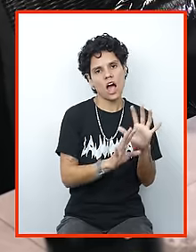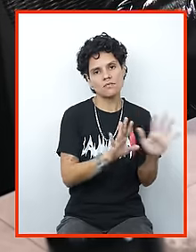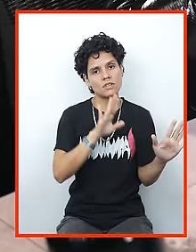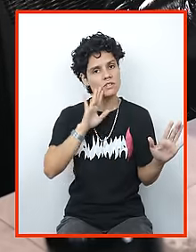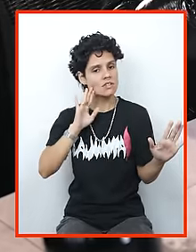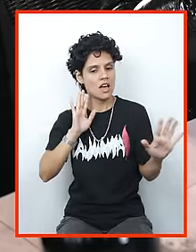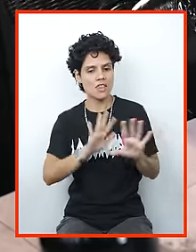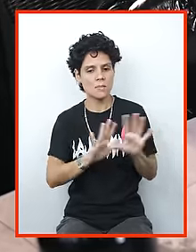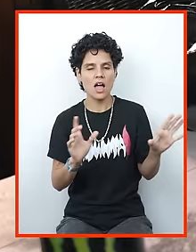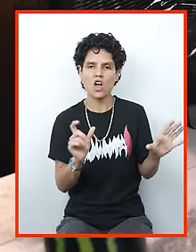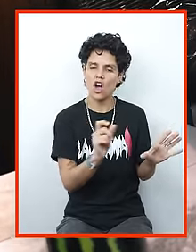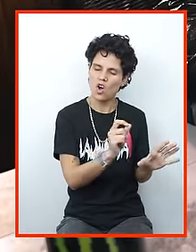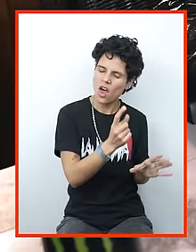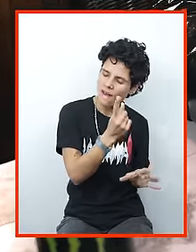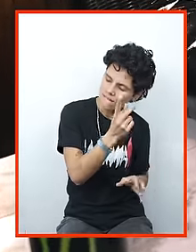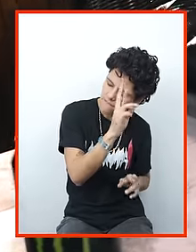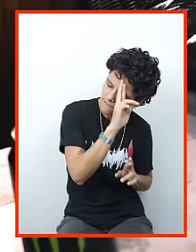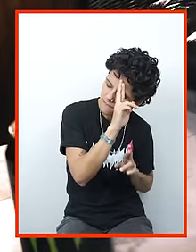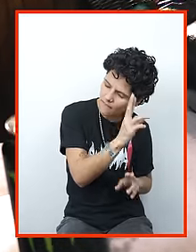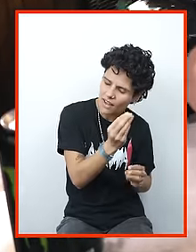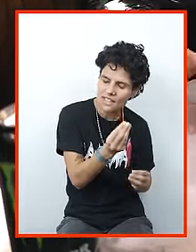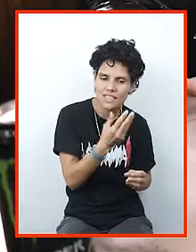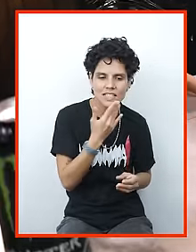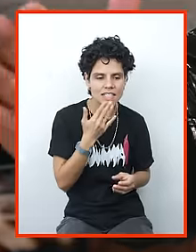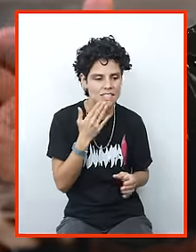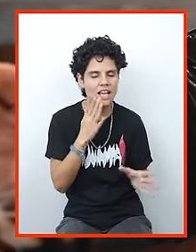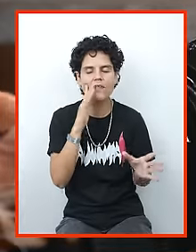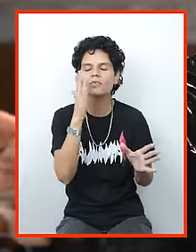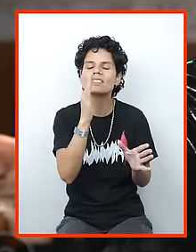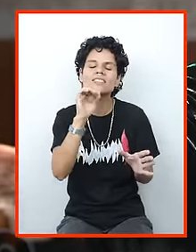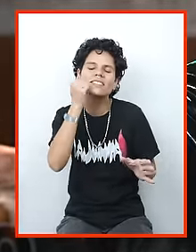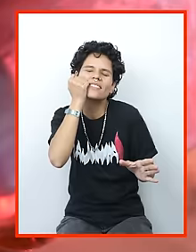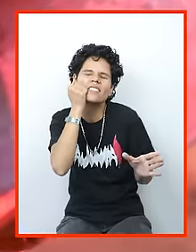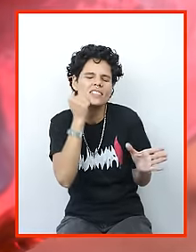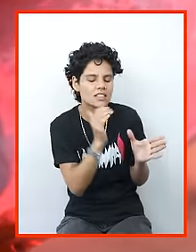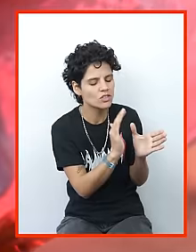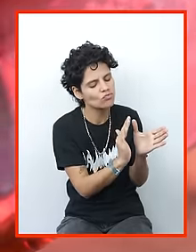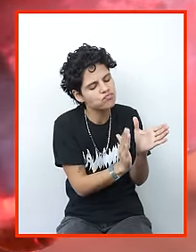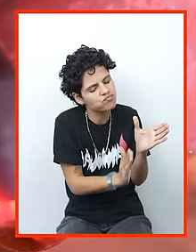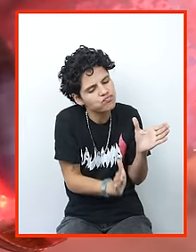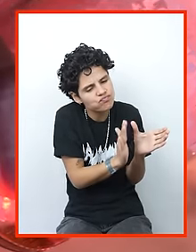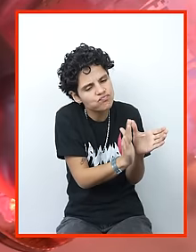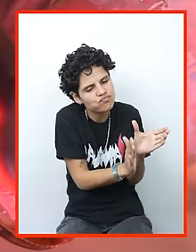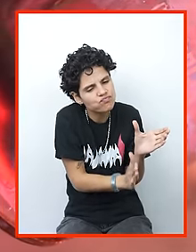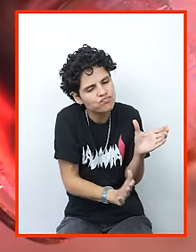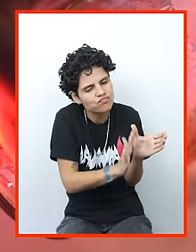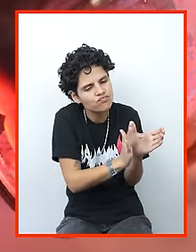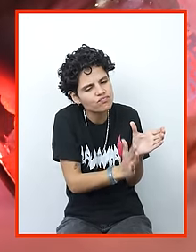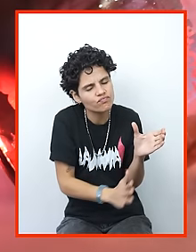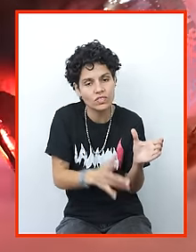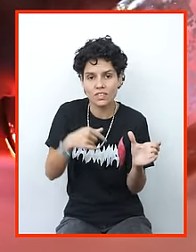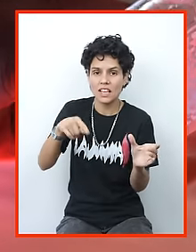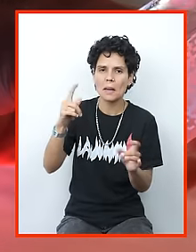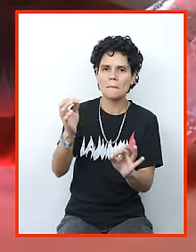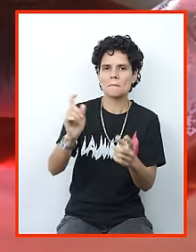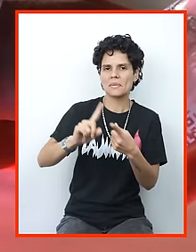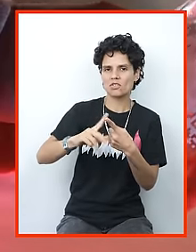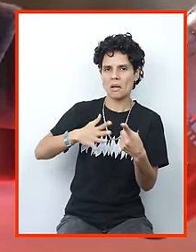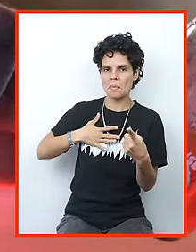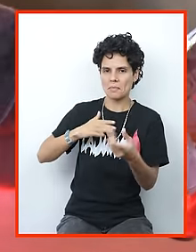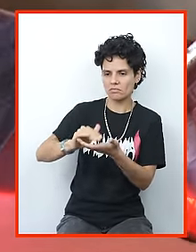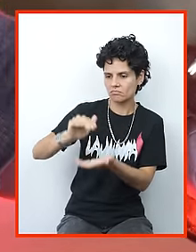Coca-Cola sola. Qué buena Coca-Cola, compadre. Déjame acariciarla. Tengo una personal aquí, sola, sin